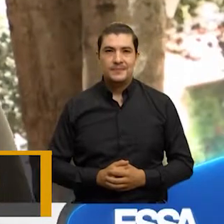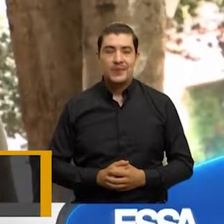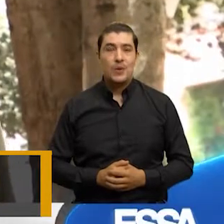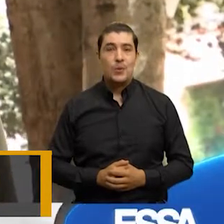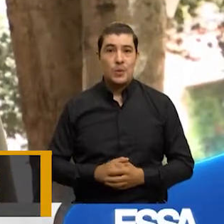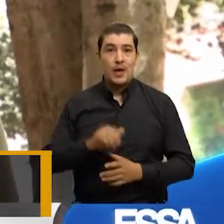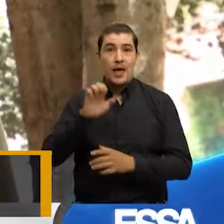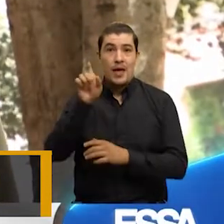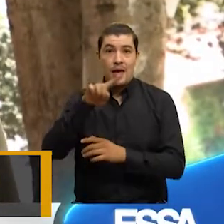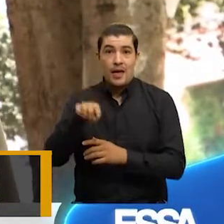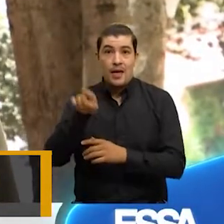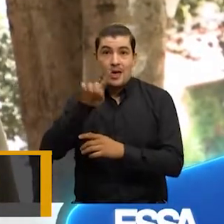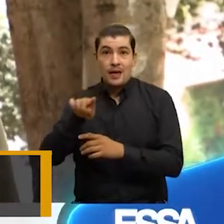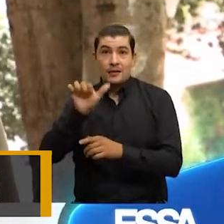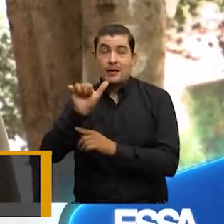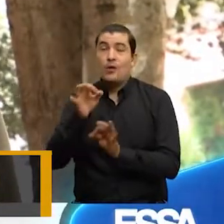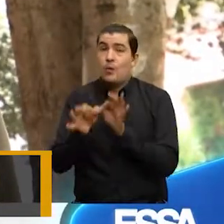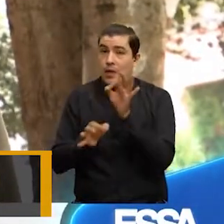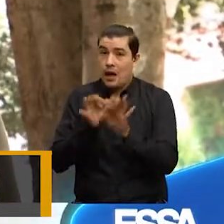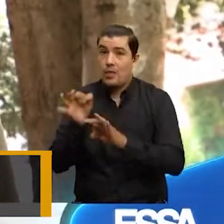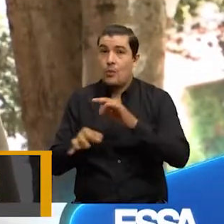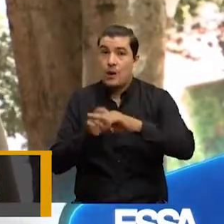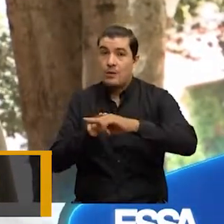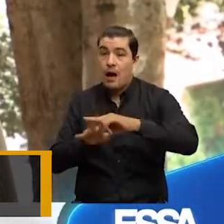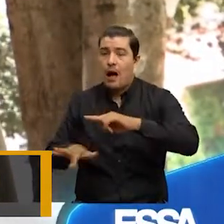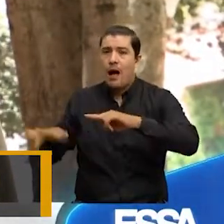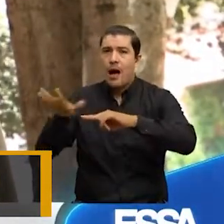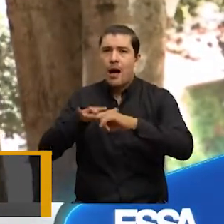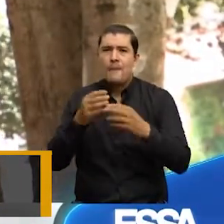En ESA preservamos la naturaleza para contribuir a